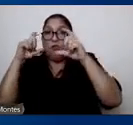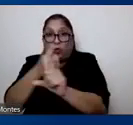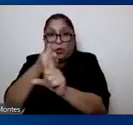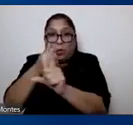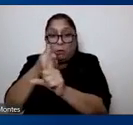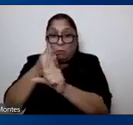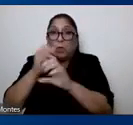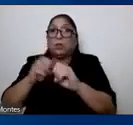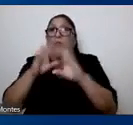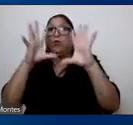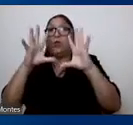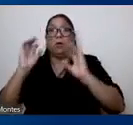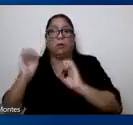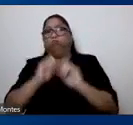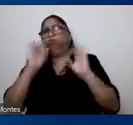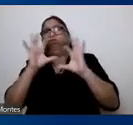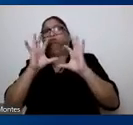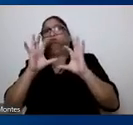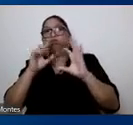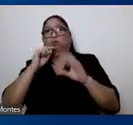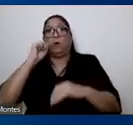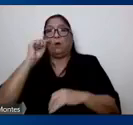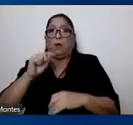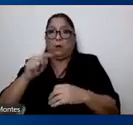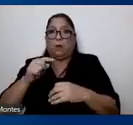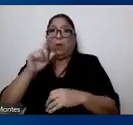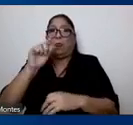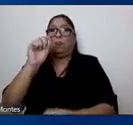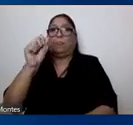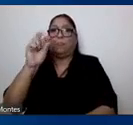del atentado de Tarata.